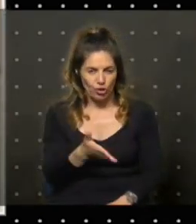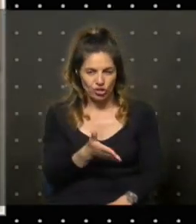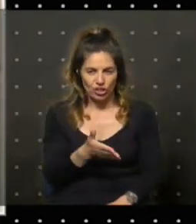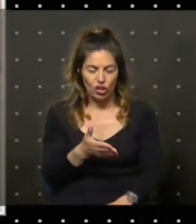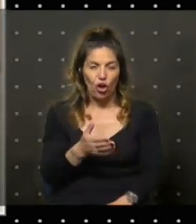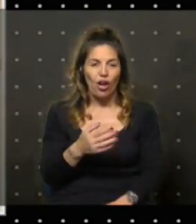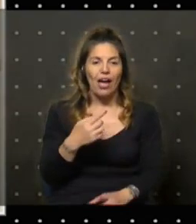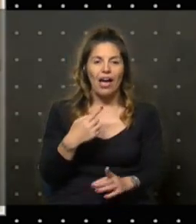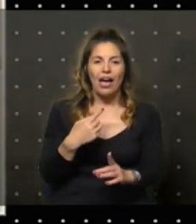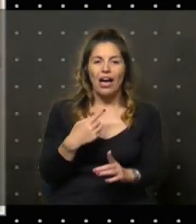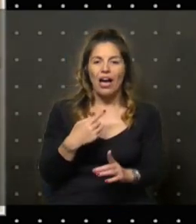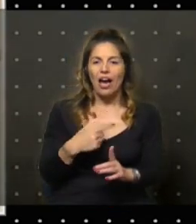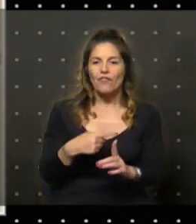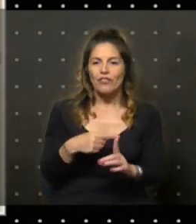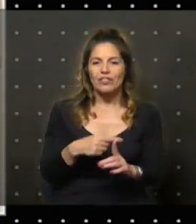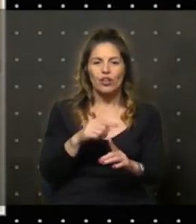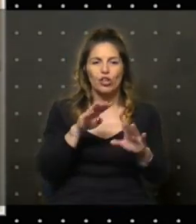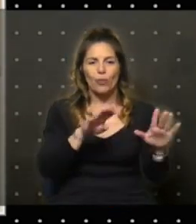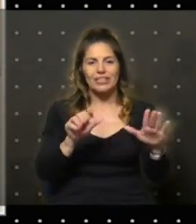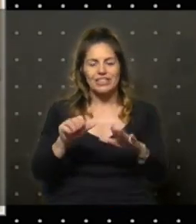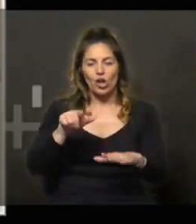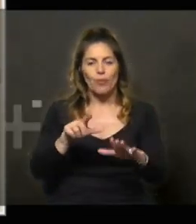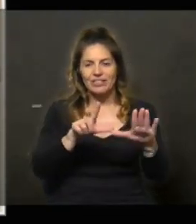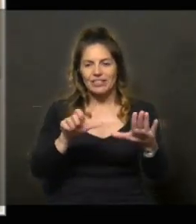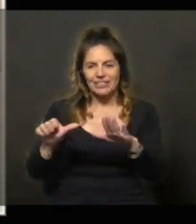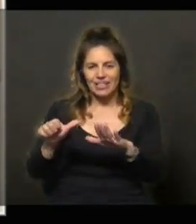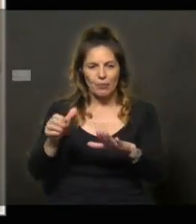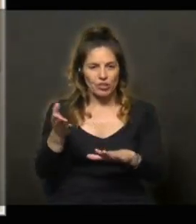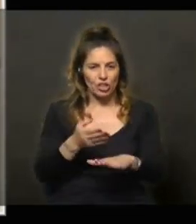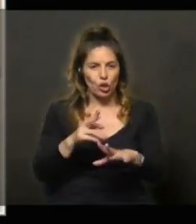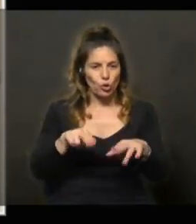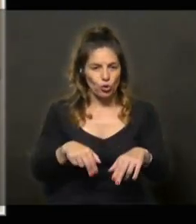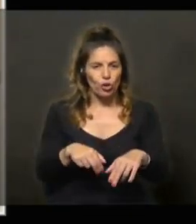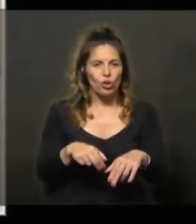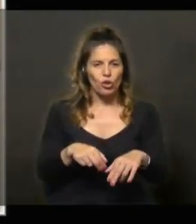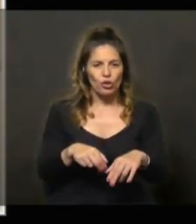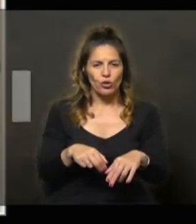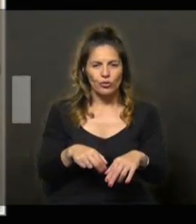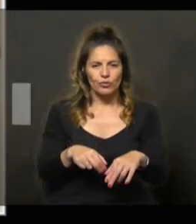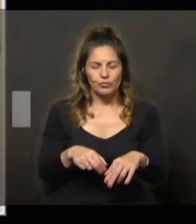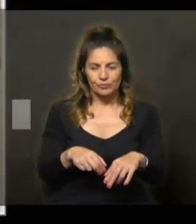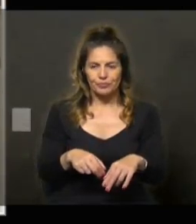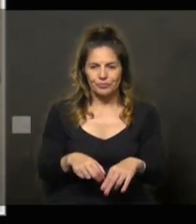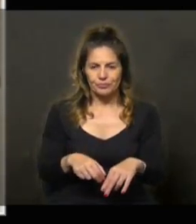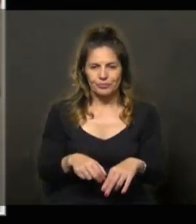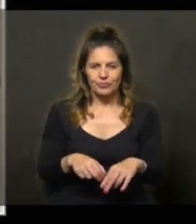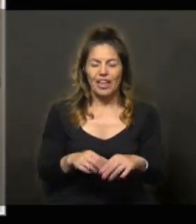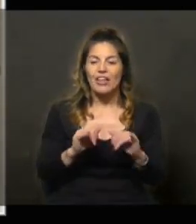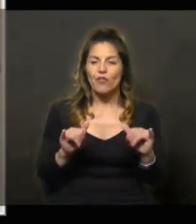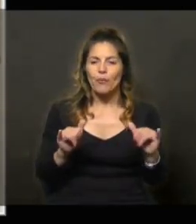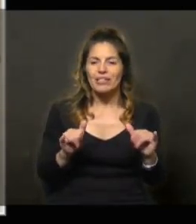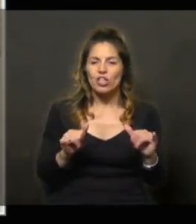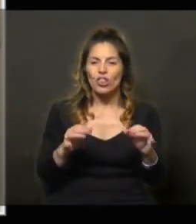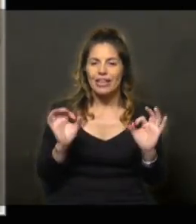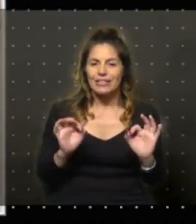afirmativos 9676 por nulos 4295 183 datos exactos en la